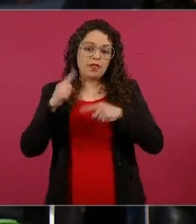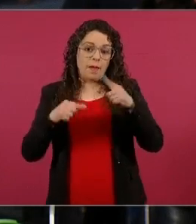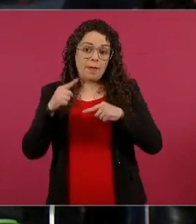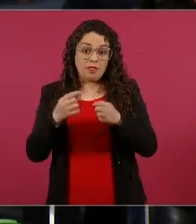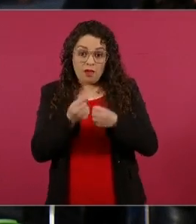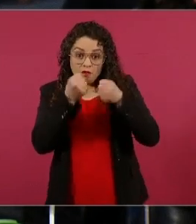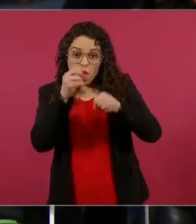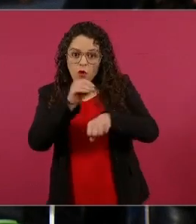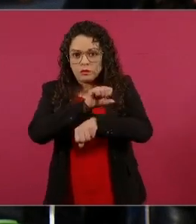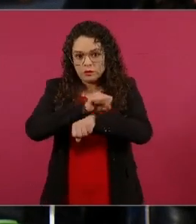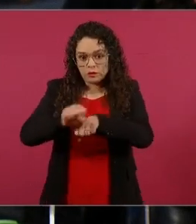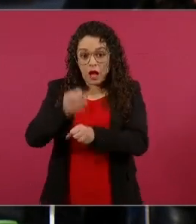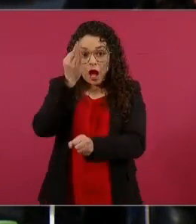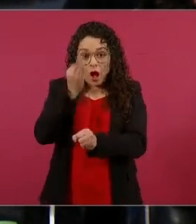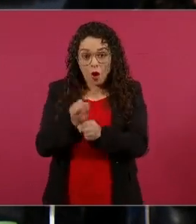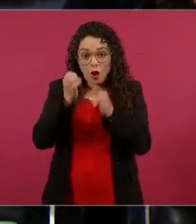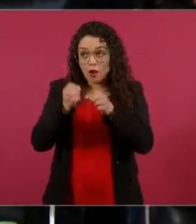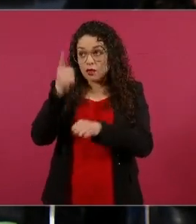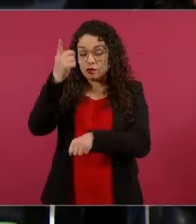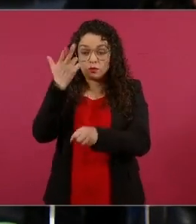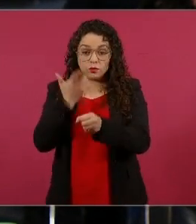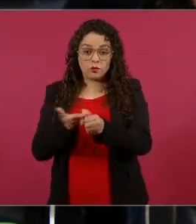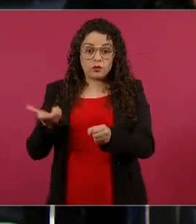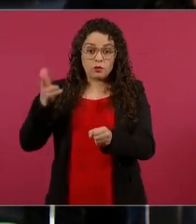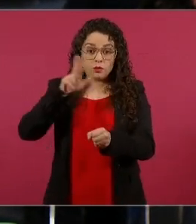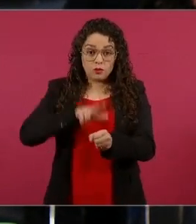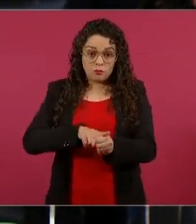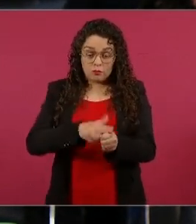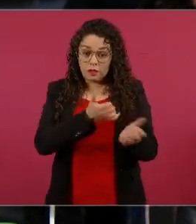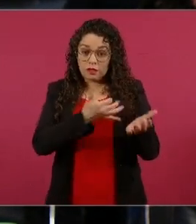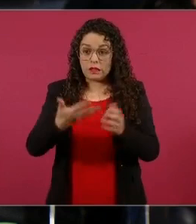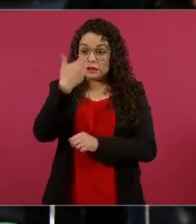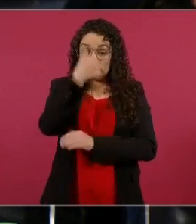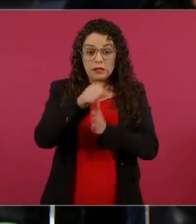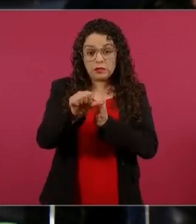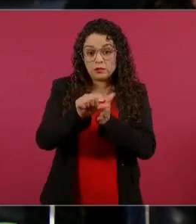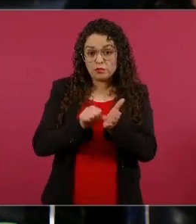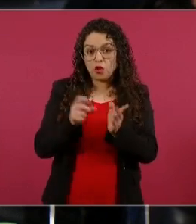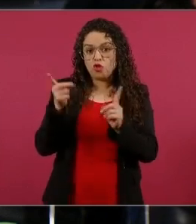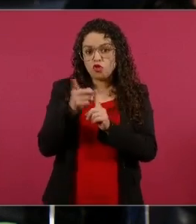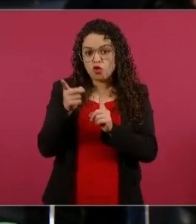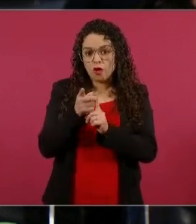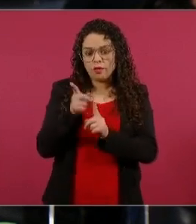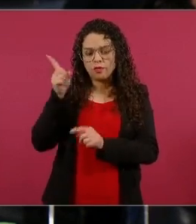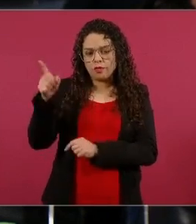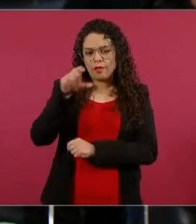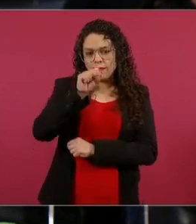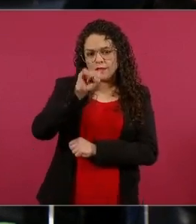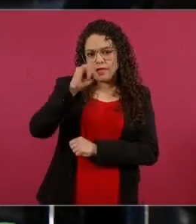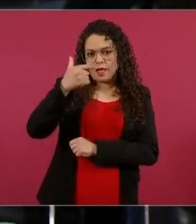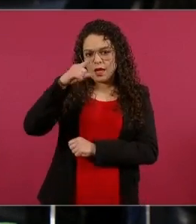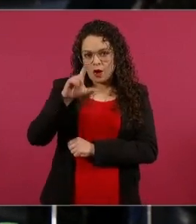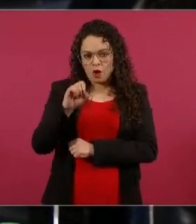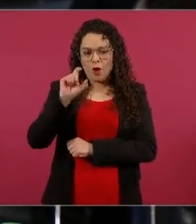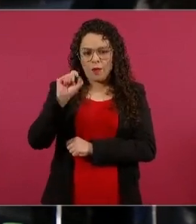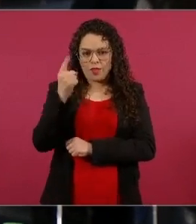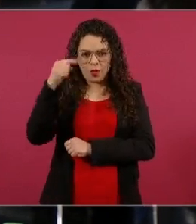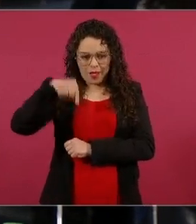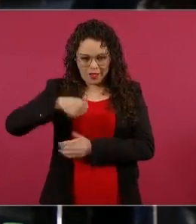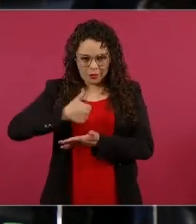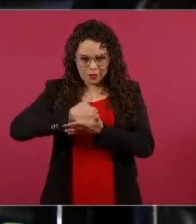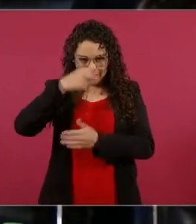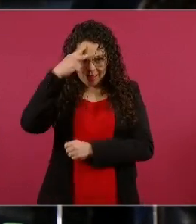encuentra internado desde hace 6 meses en el hospital Siglo XX de aquí de la Ciudad de México